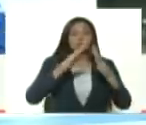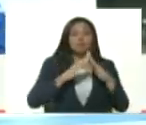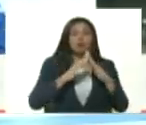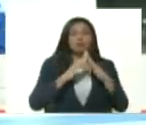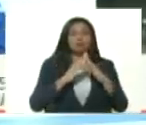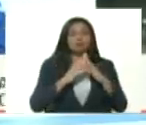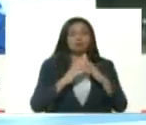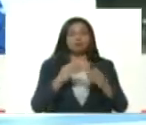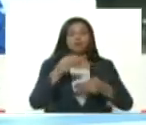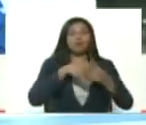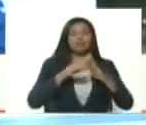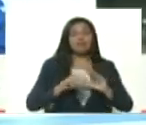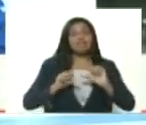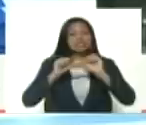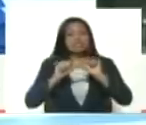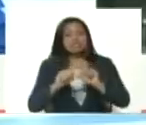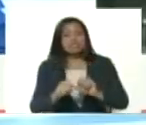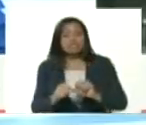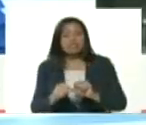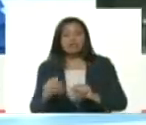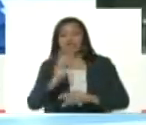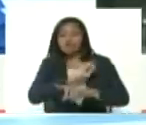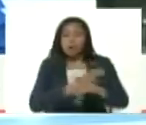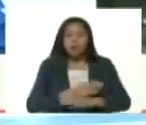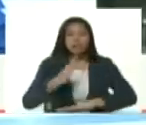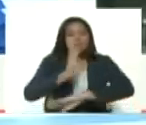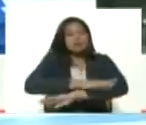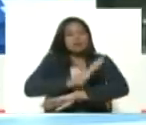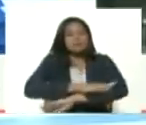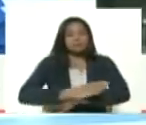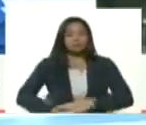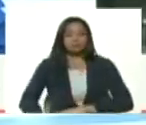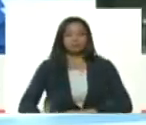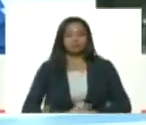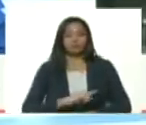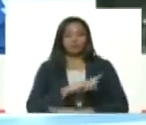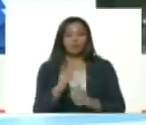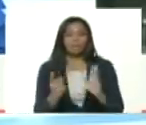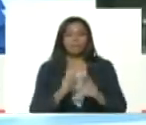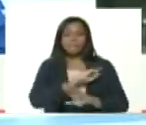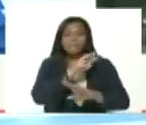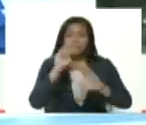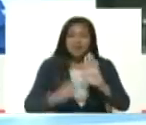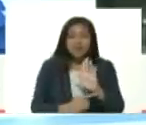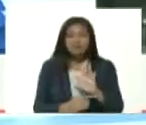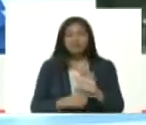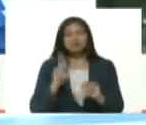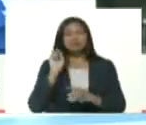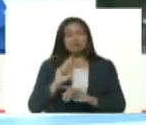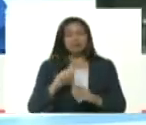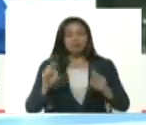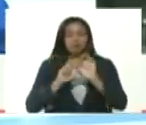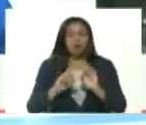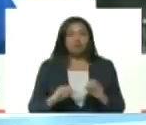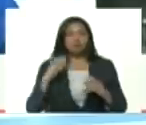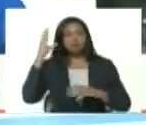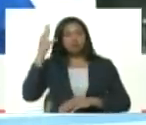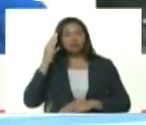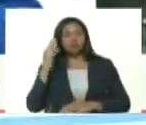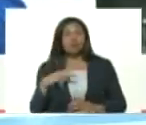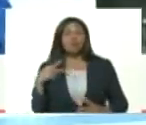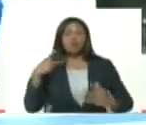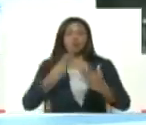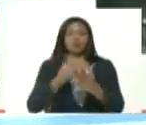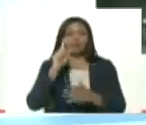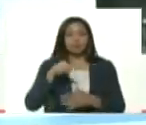La cuarentena se mantiene radical, disciplinada, total, absoluta, necesaria, consciente y